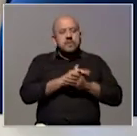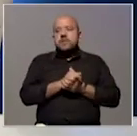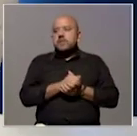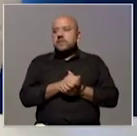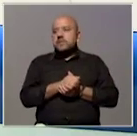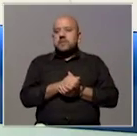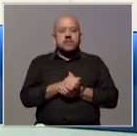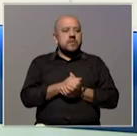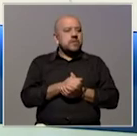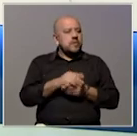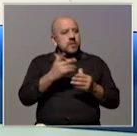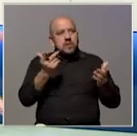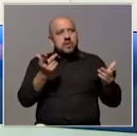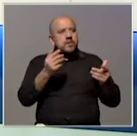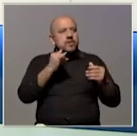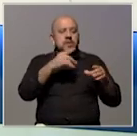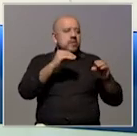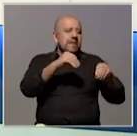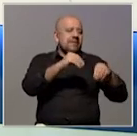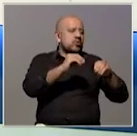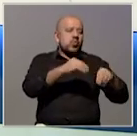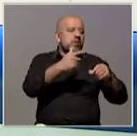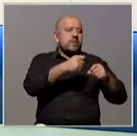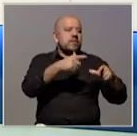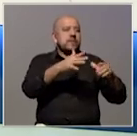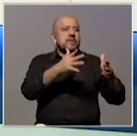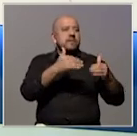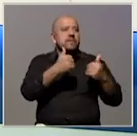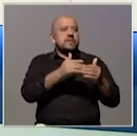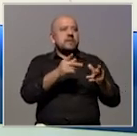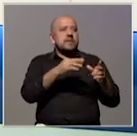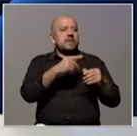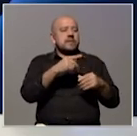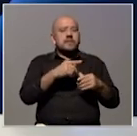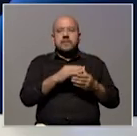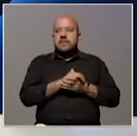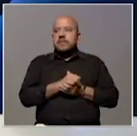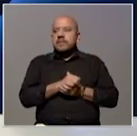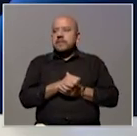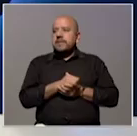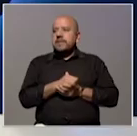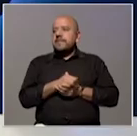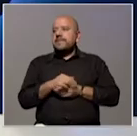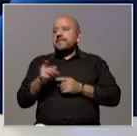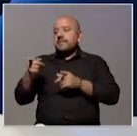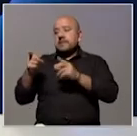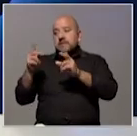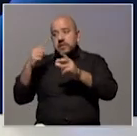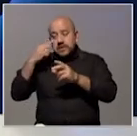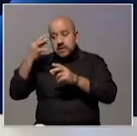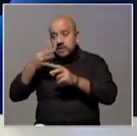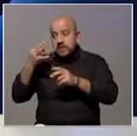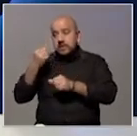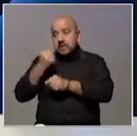basura de los residuos en las calles para empezar la limpieza de la ciudad bueno ese en realidad se viene trabajando